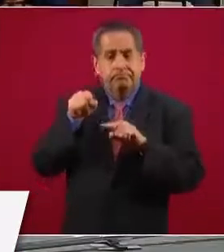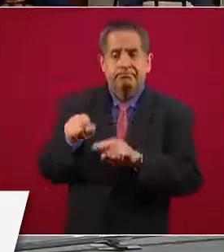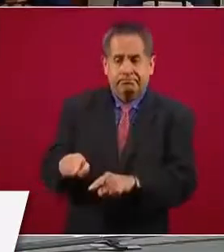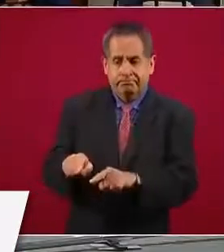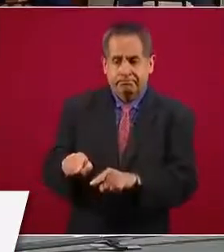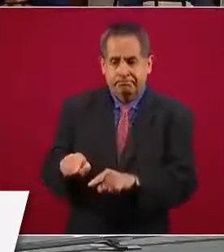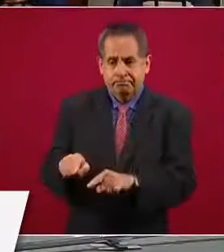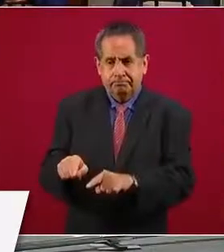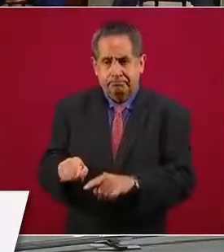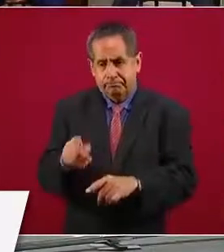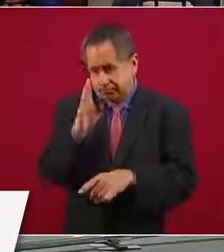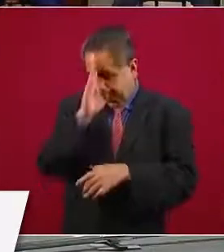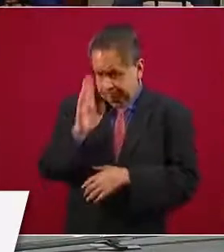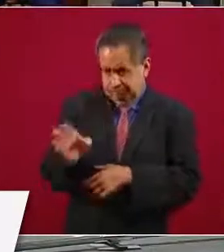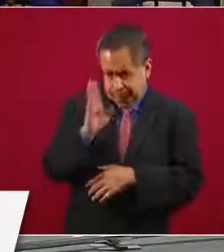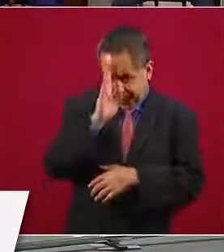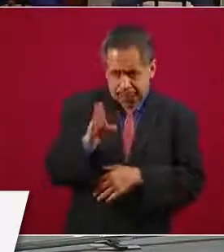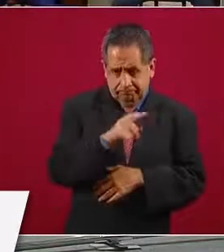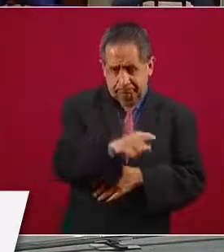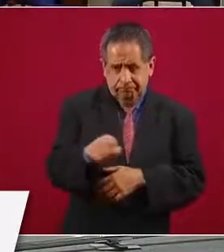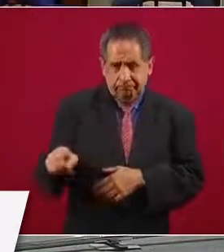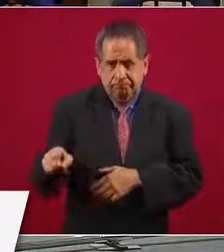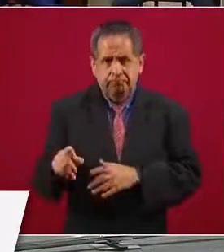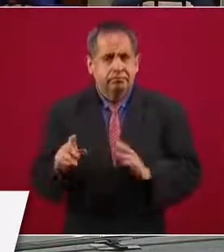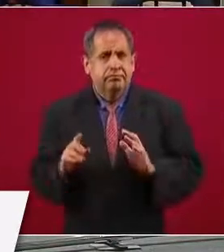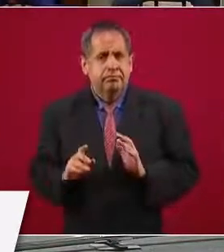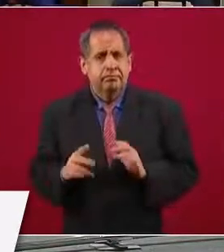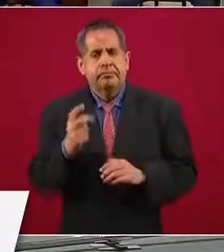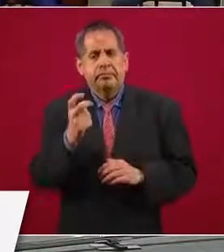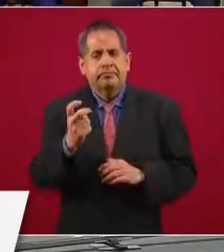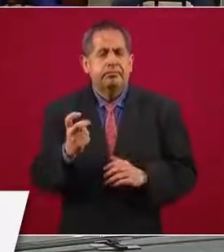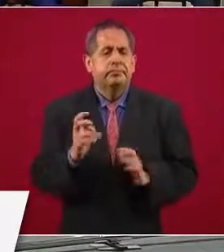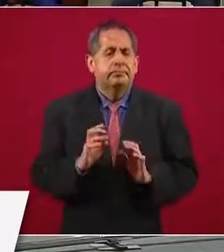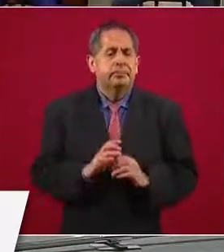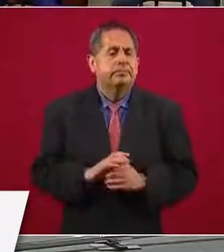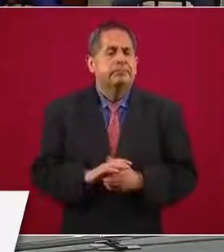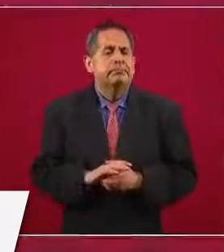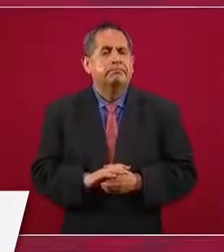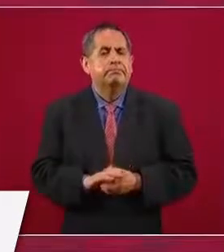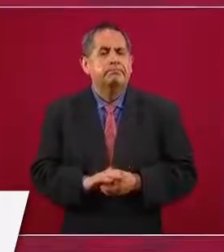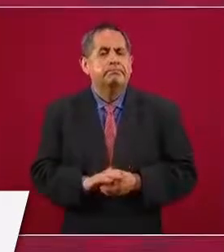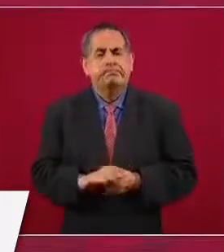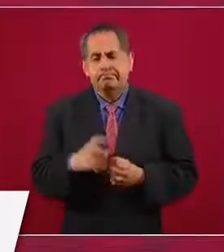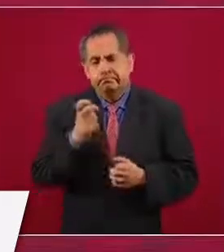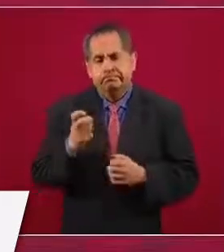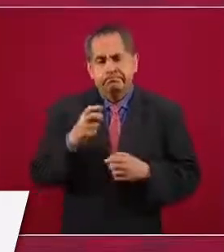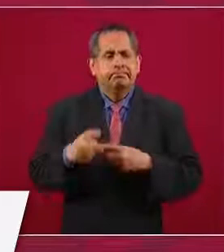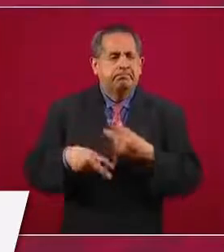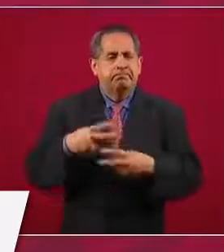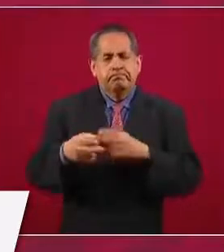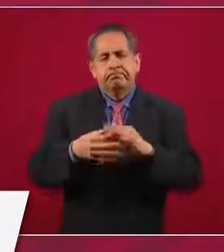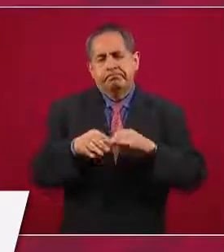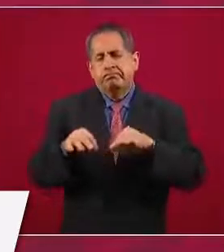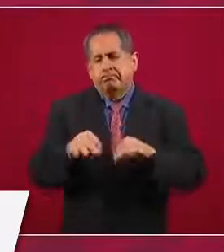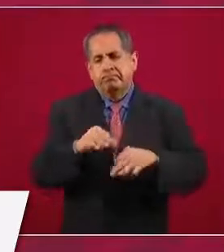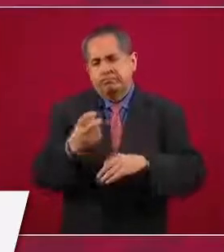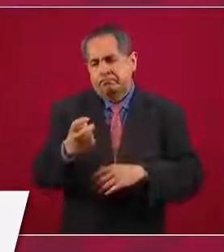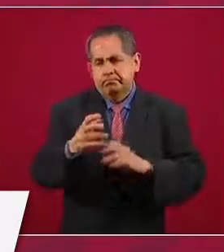y de manera directa entonces así estamos